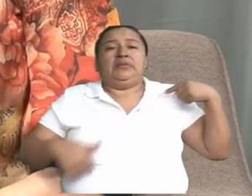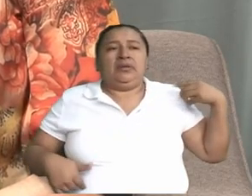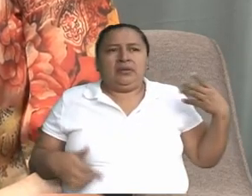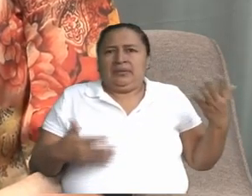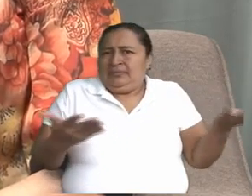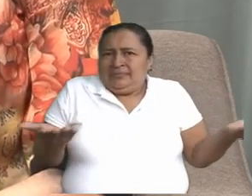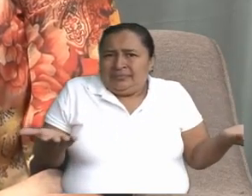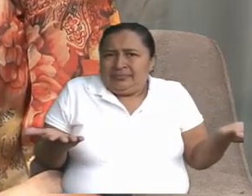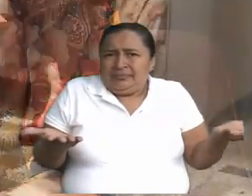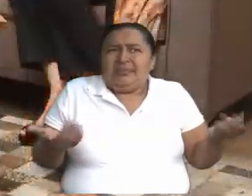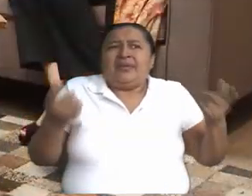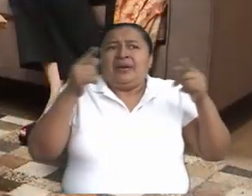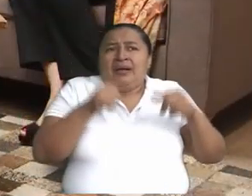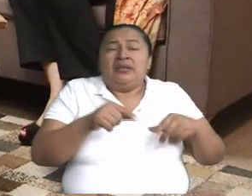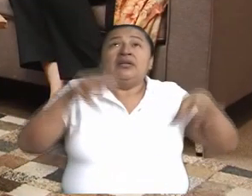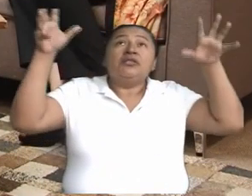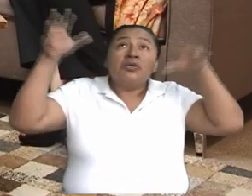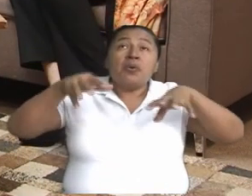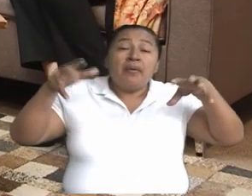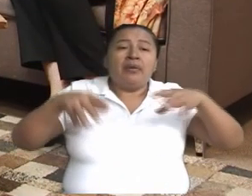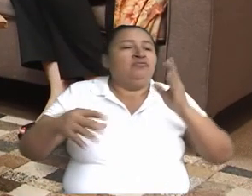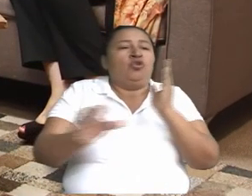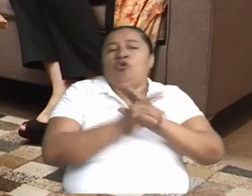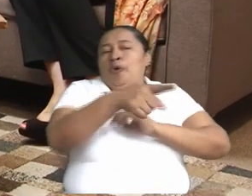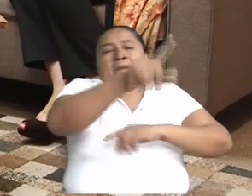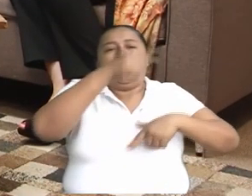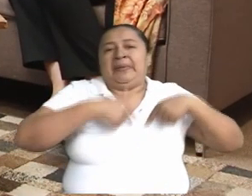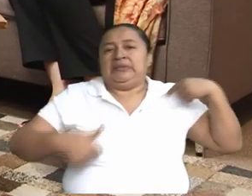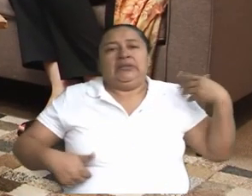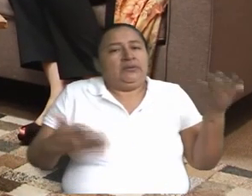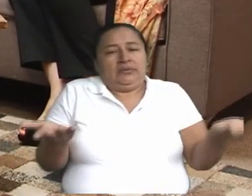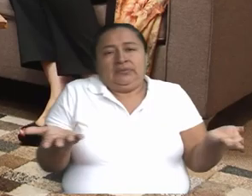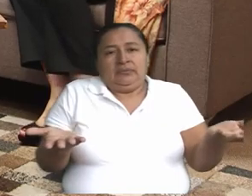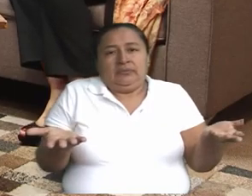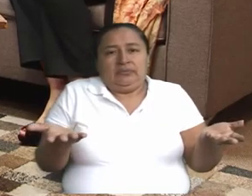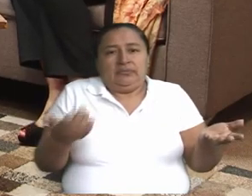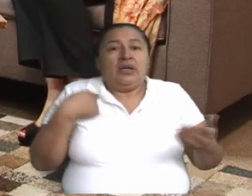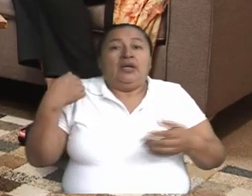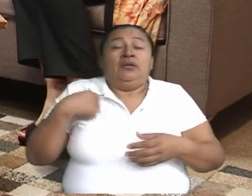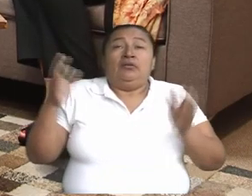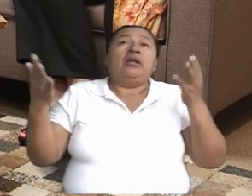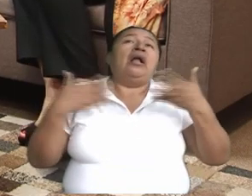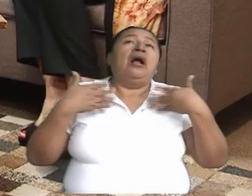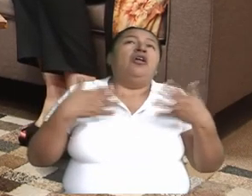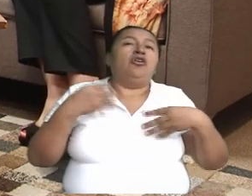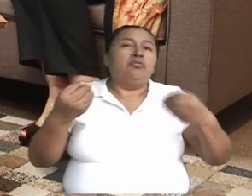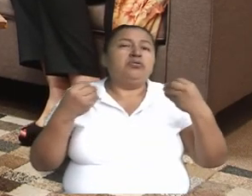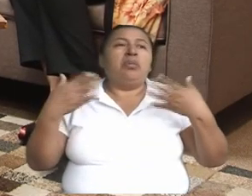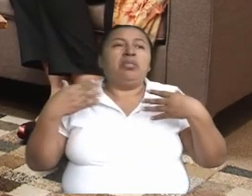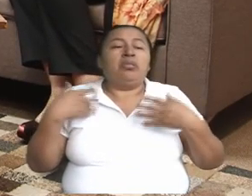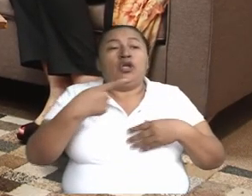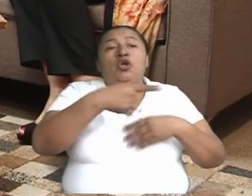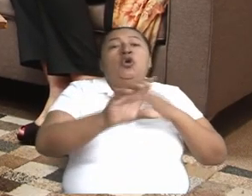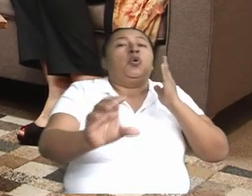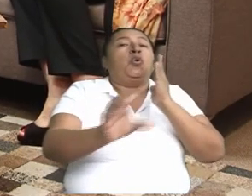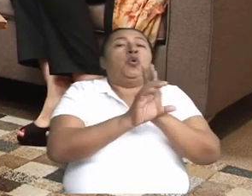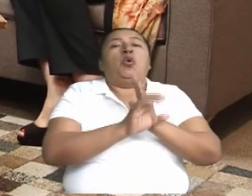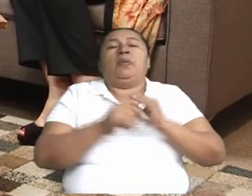Bueno, hasta si llueve es problema de AMLO. La corriente de calor que estamos viviendo ahorita,